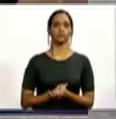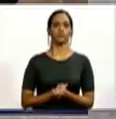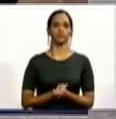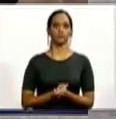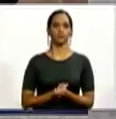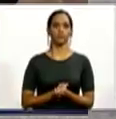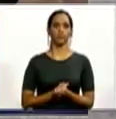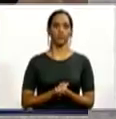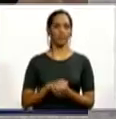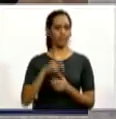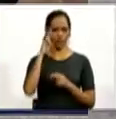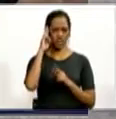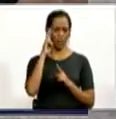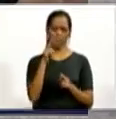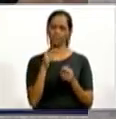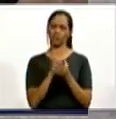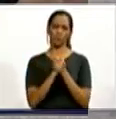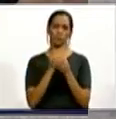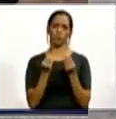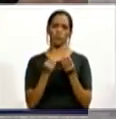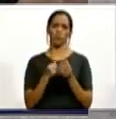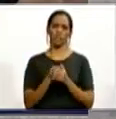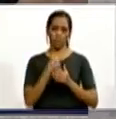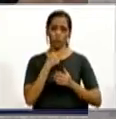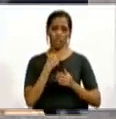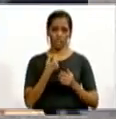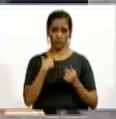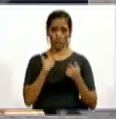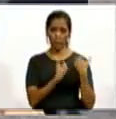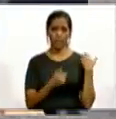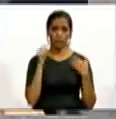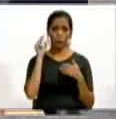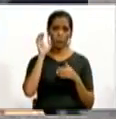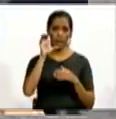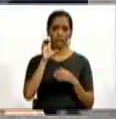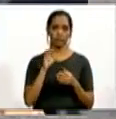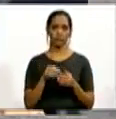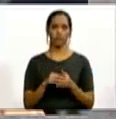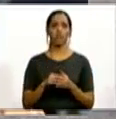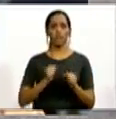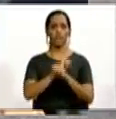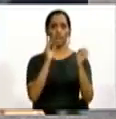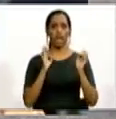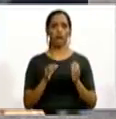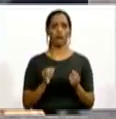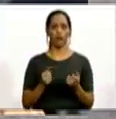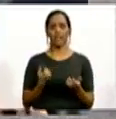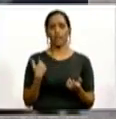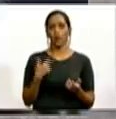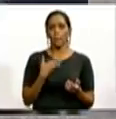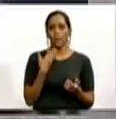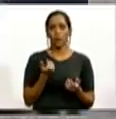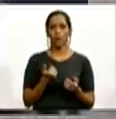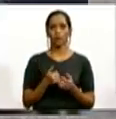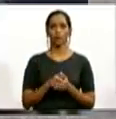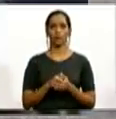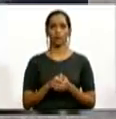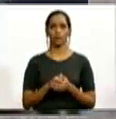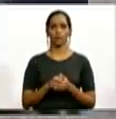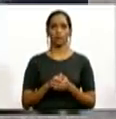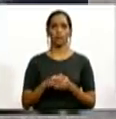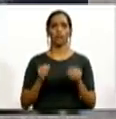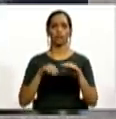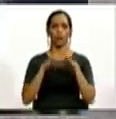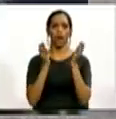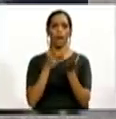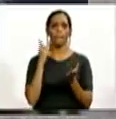La respeto y la admiro muchísimo. ¿Te gustaría que ella fuera algún día presidenta de tu país? Por supuesto, es la única opción actualmente en todo el